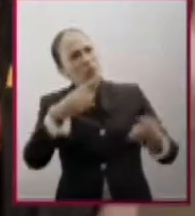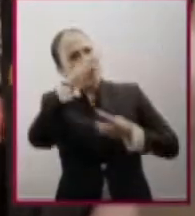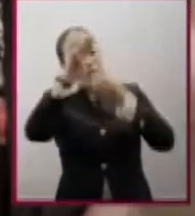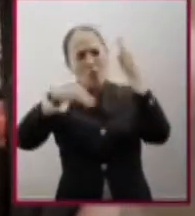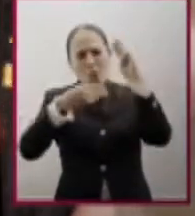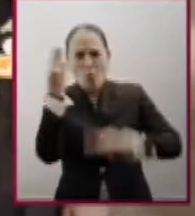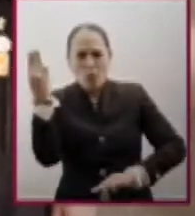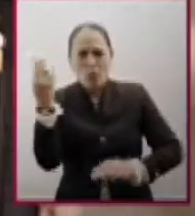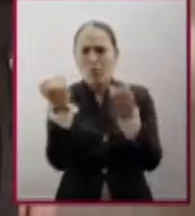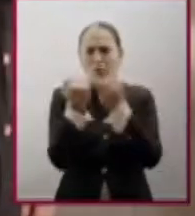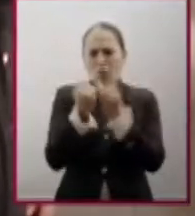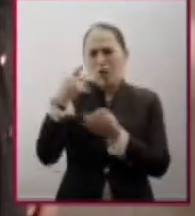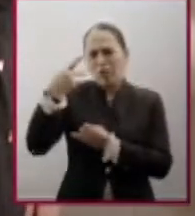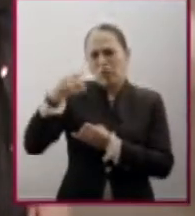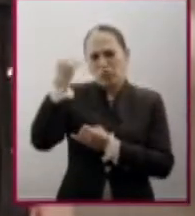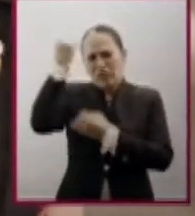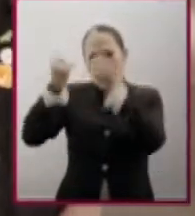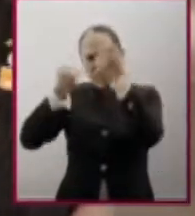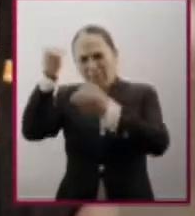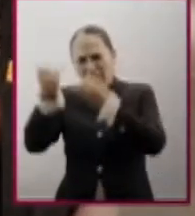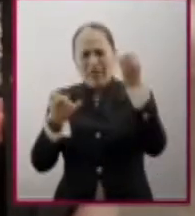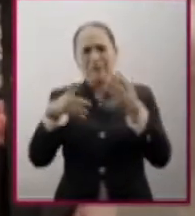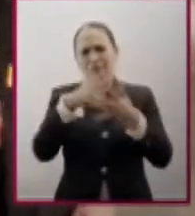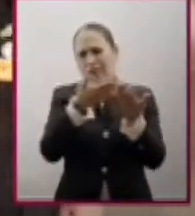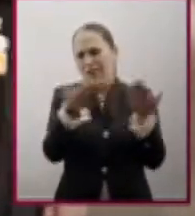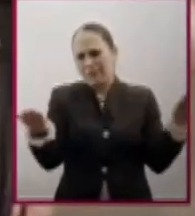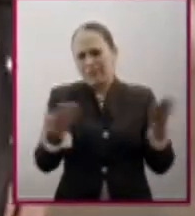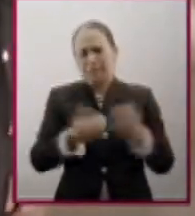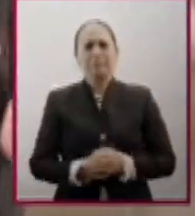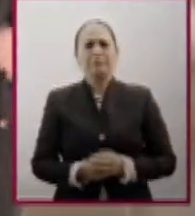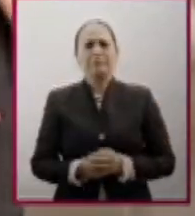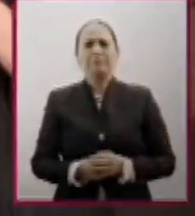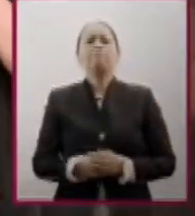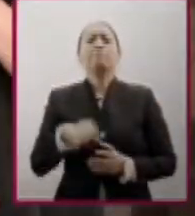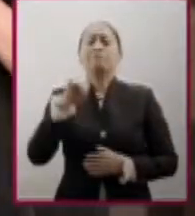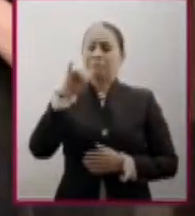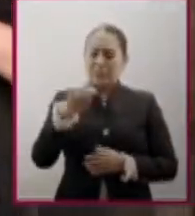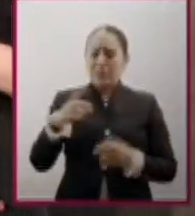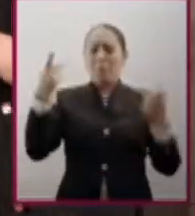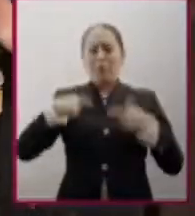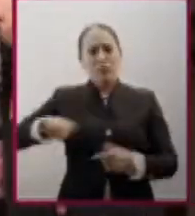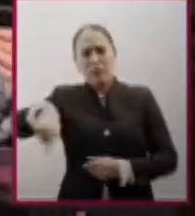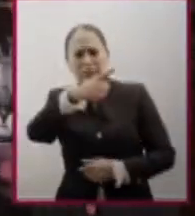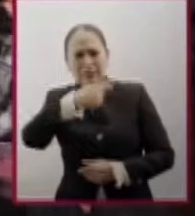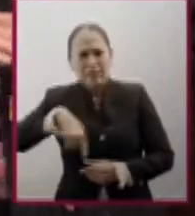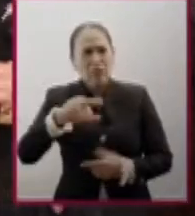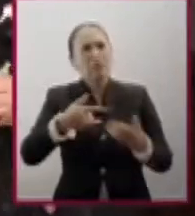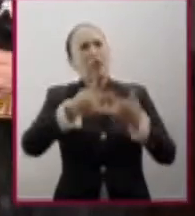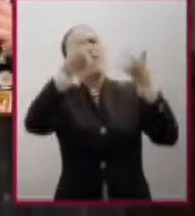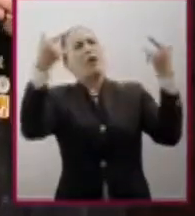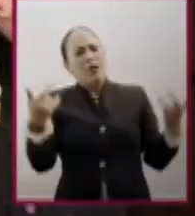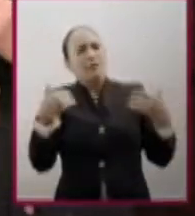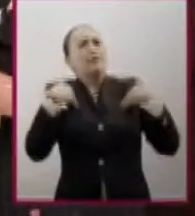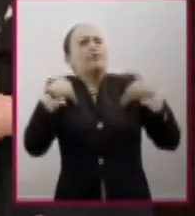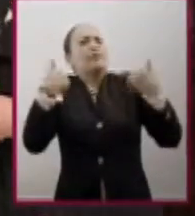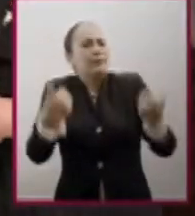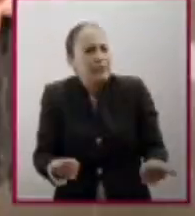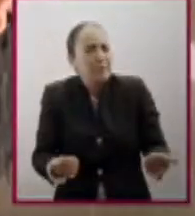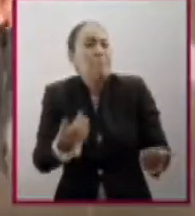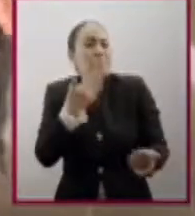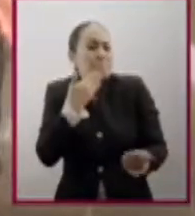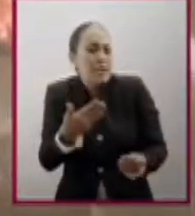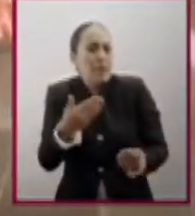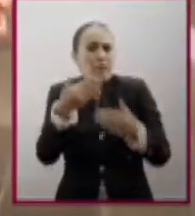historia de México en el mundo y también de las ideas que lo motivaban en esos tiempos. Desarrollar una conciencia